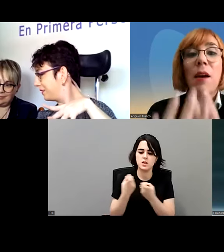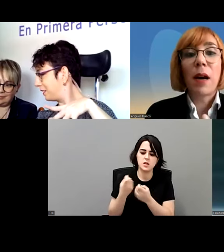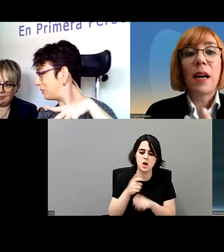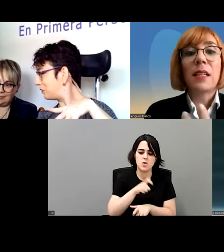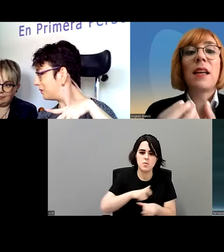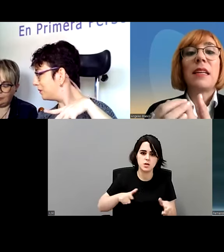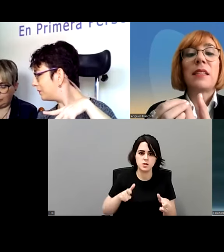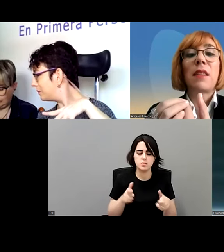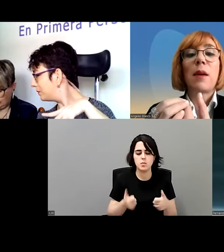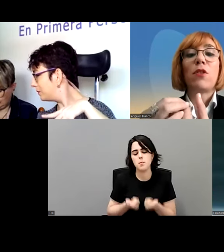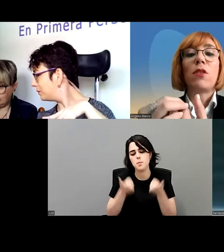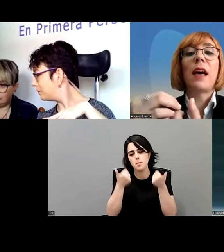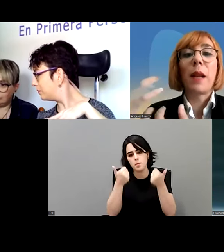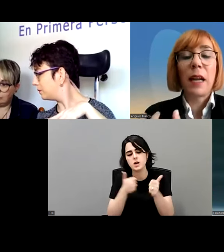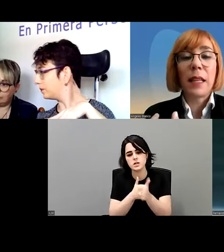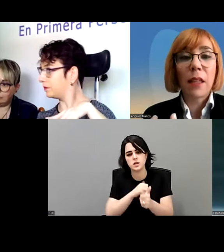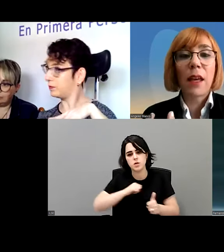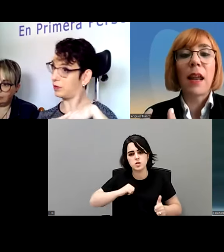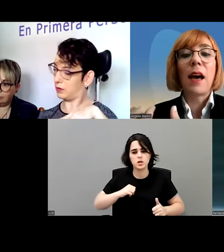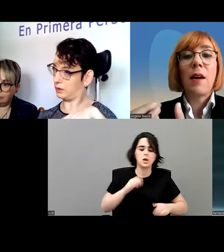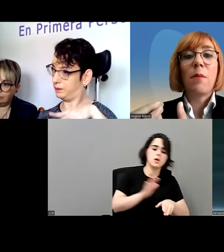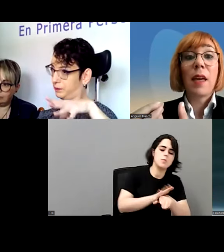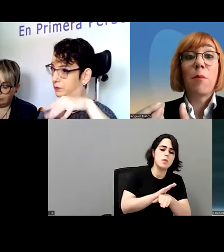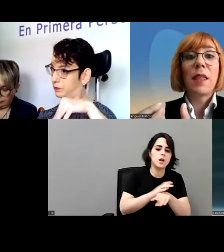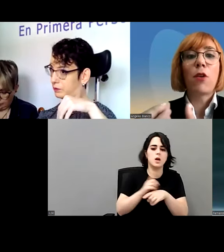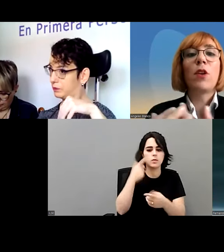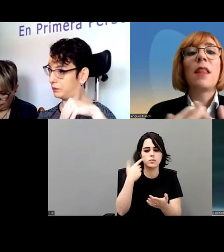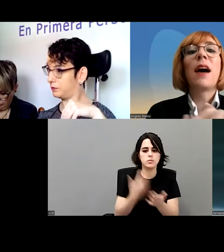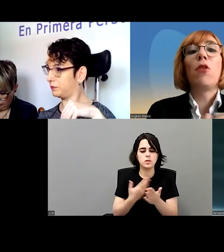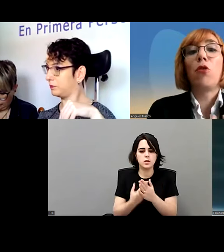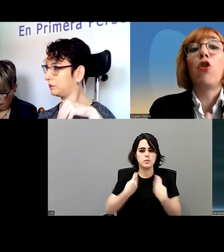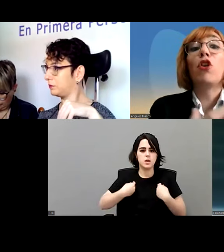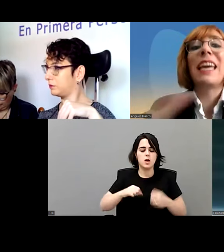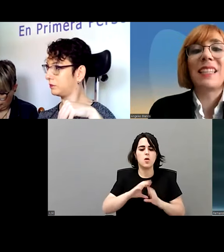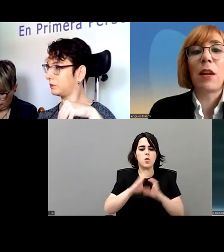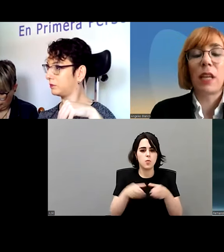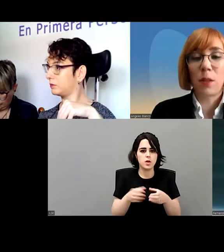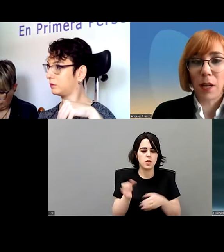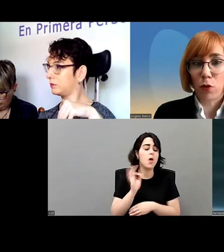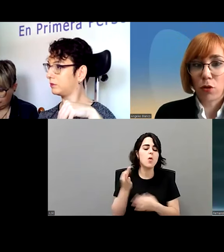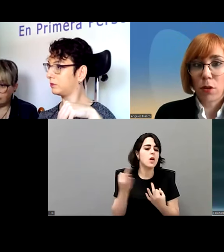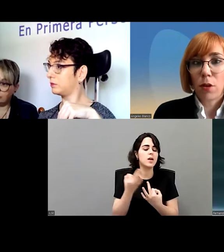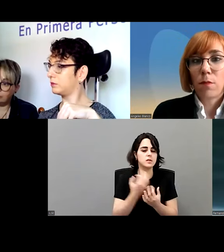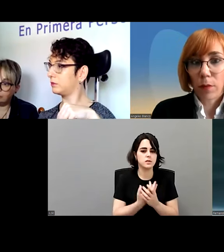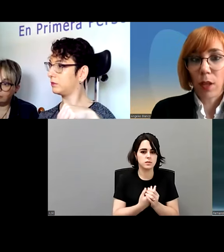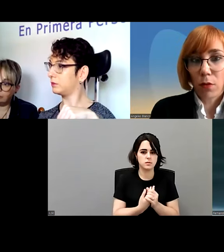personas más la asistencia personal para garantizar la vida en comunidad? ¿O qué es a lo que